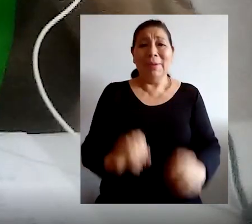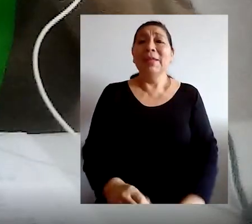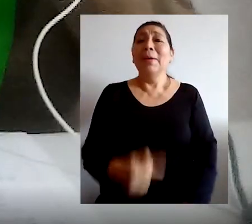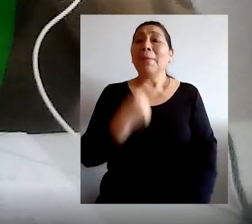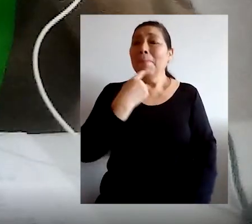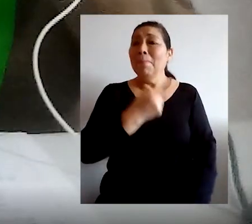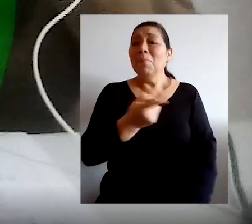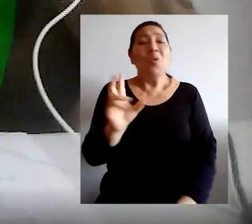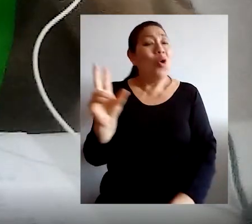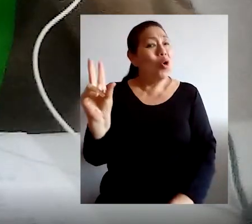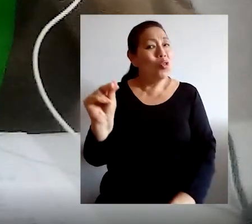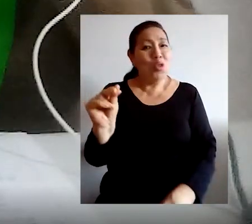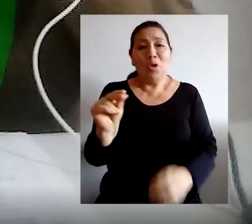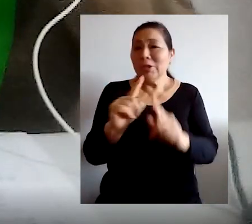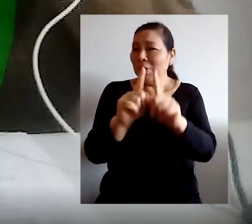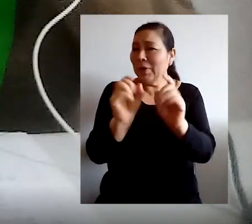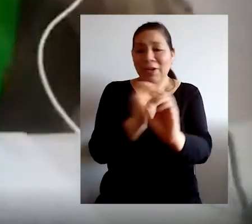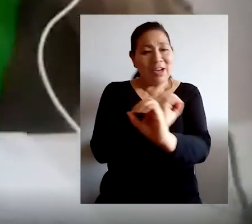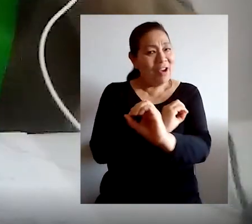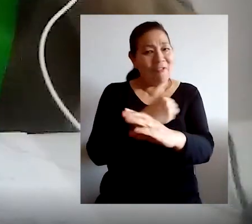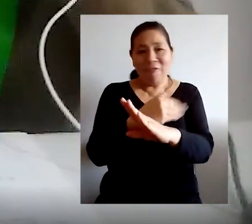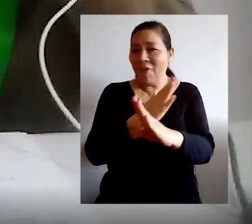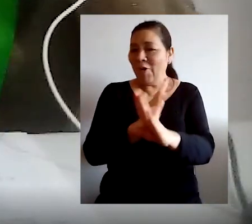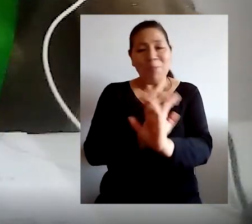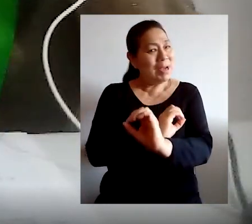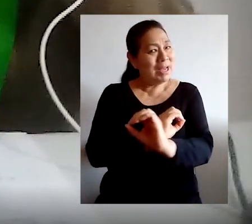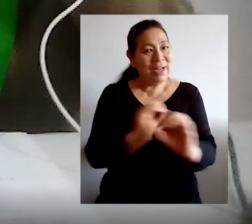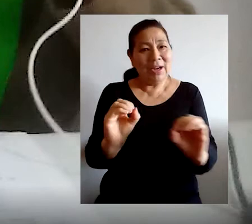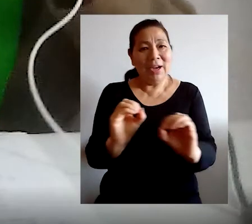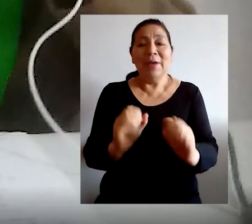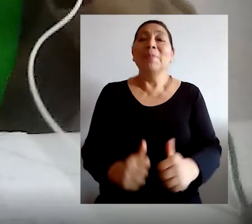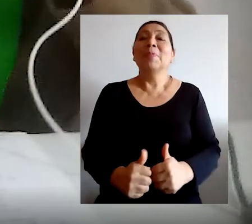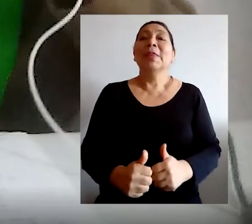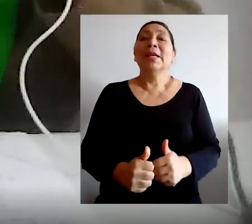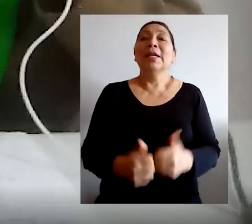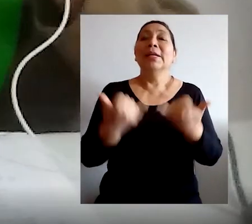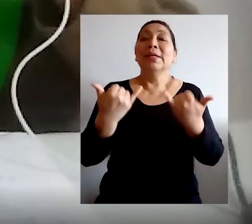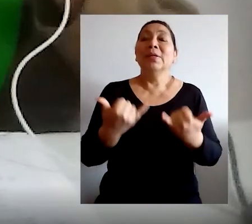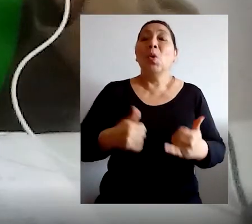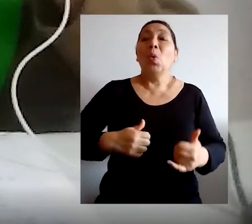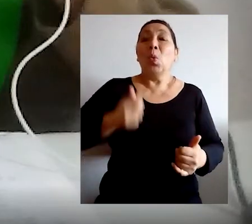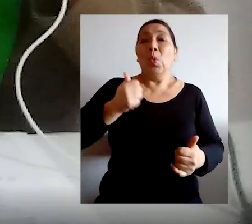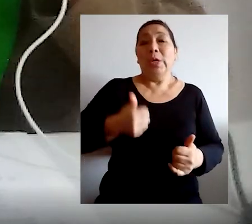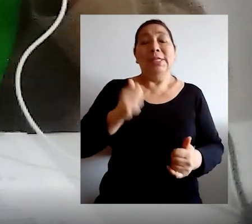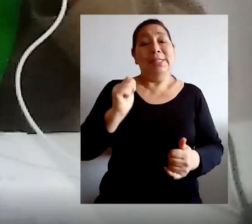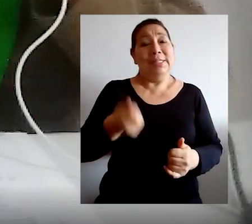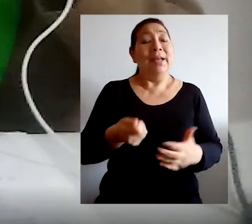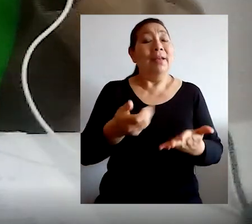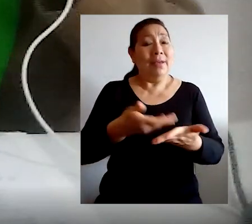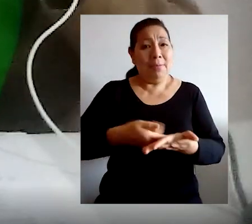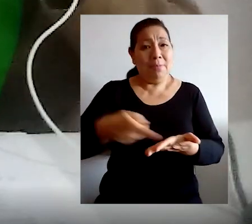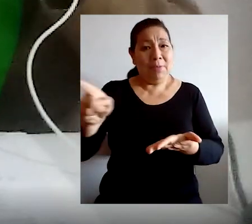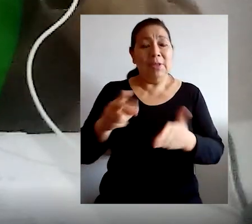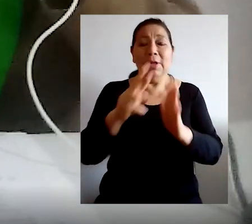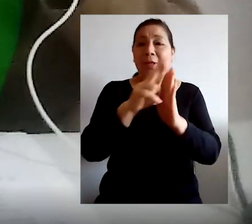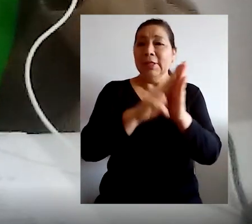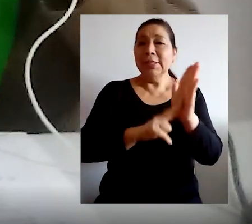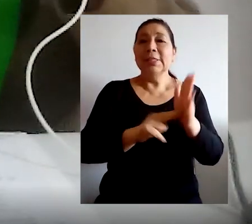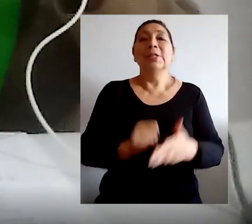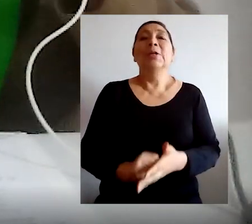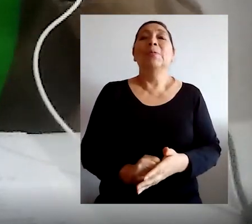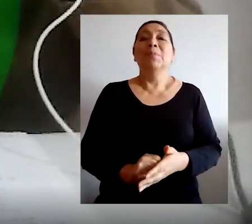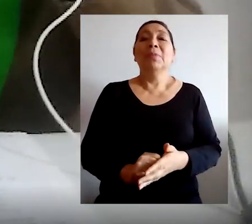señores magistrados, no se cuestionó de ninguna manera el actuar de los jueces supremos que emitieron esta